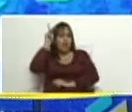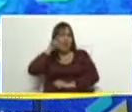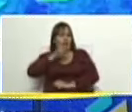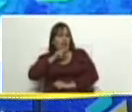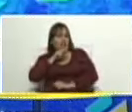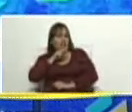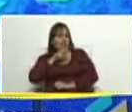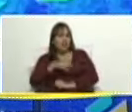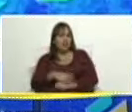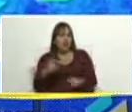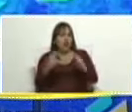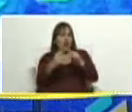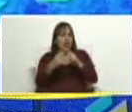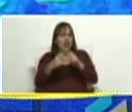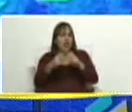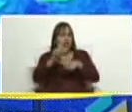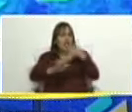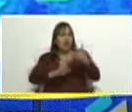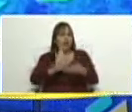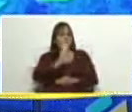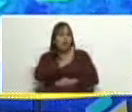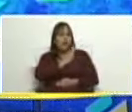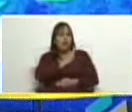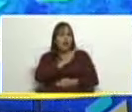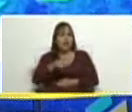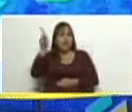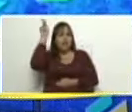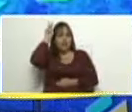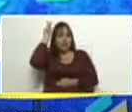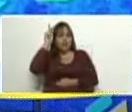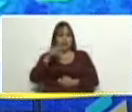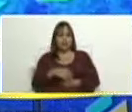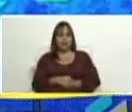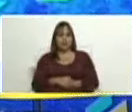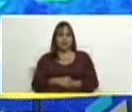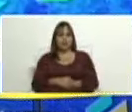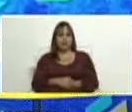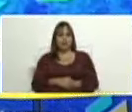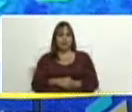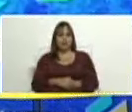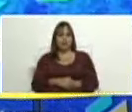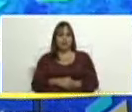y conocedores de la lengua materna originaria.